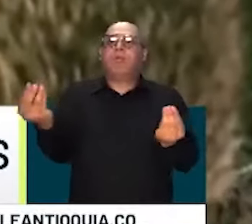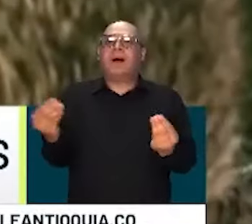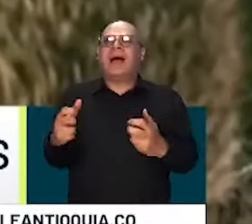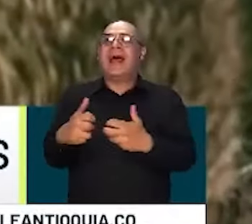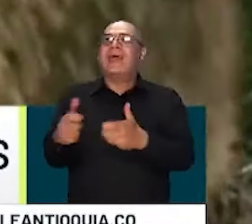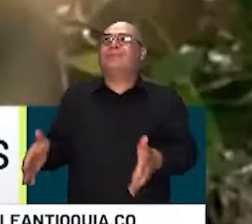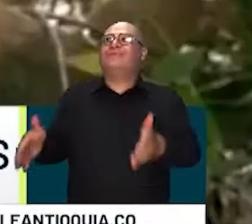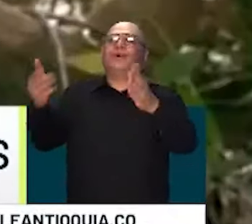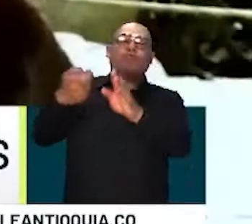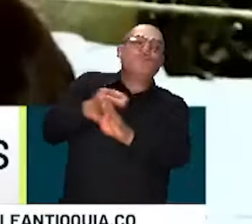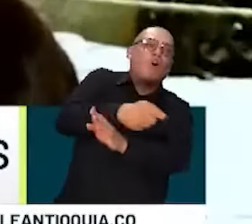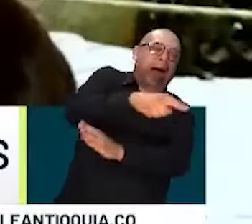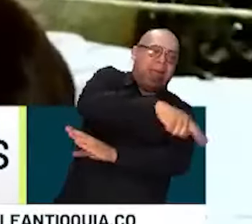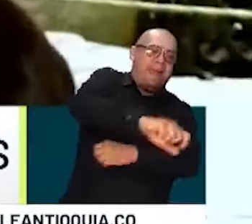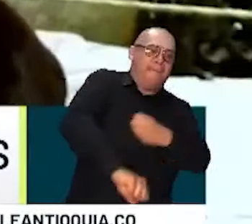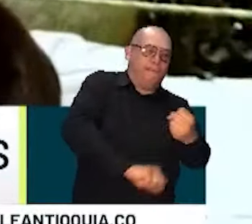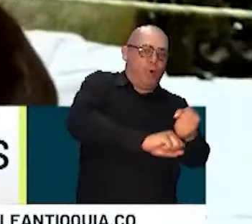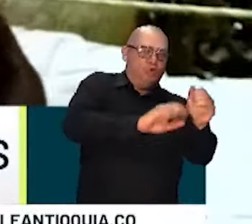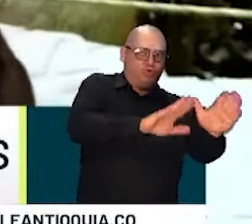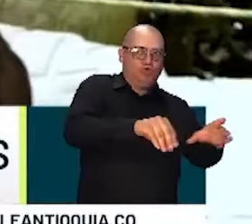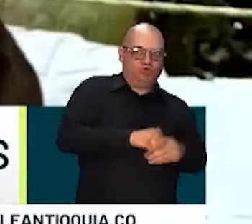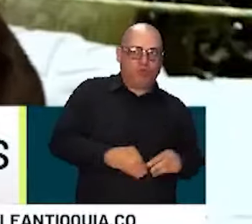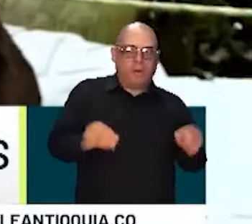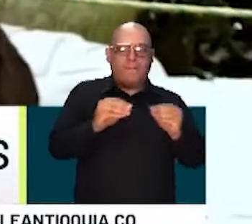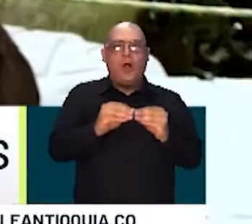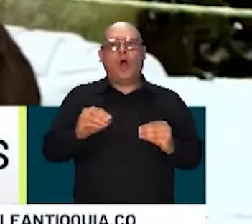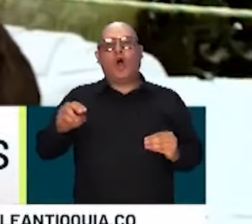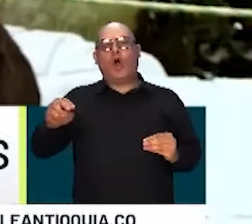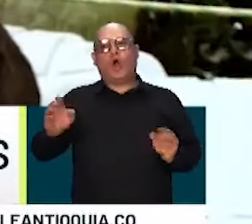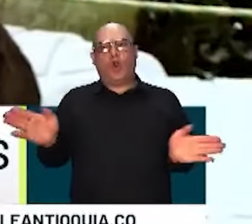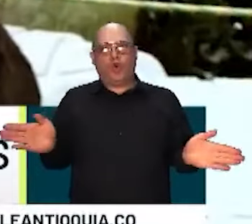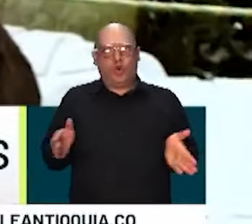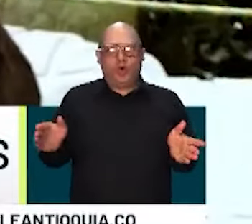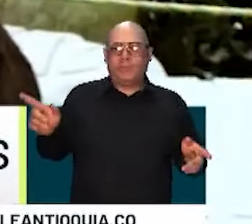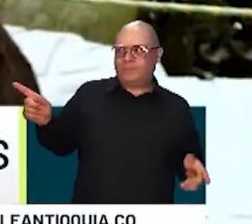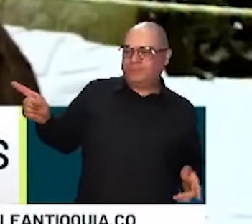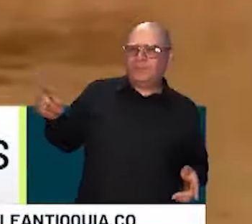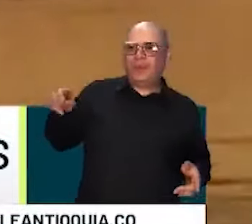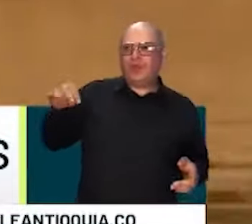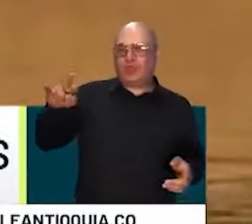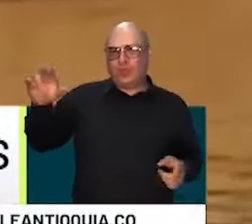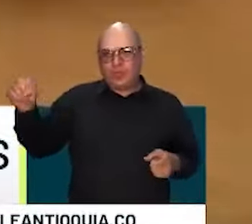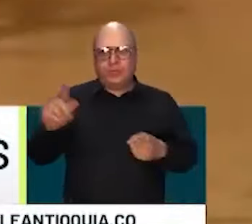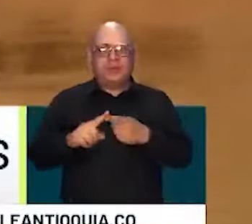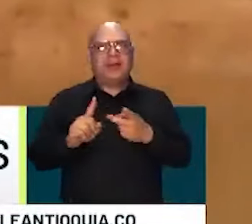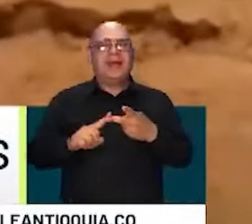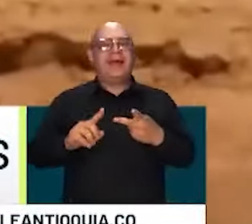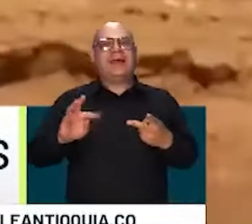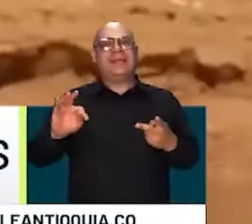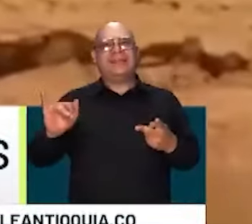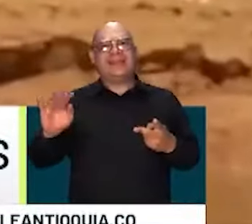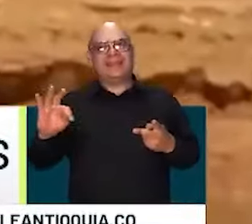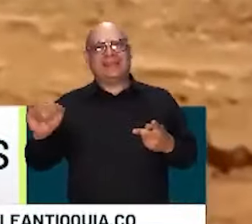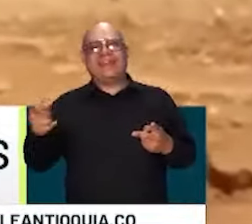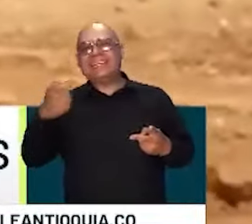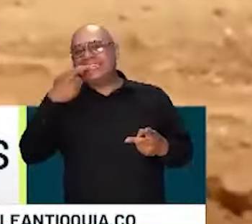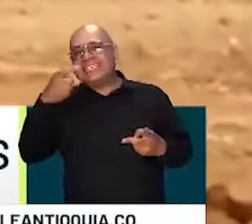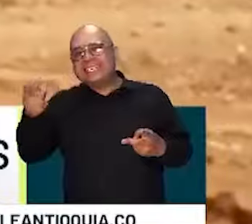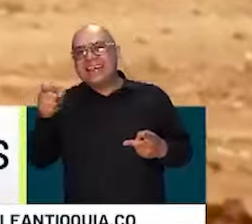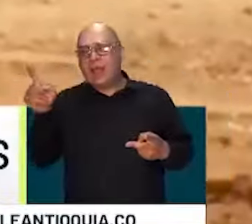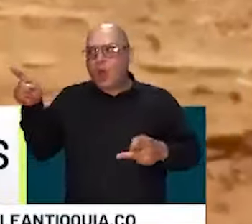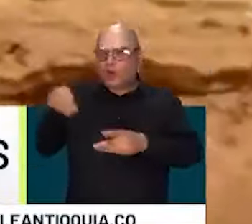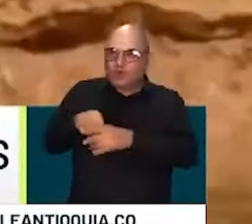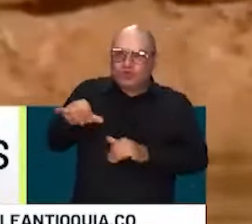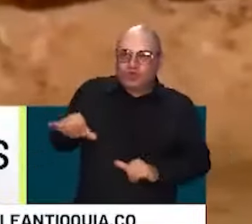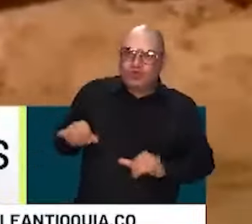Este programa también estudia la nutria neotropical y el tití gris, implementando acciones de conservación. Además, se